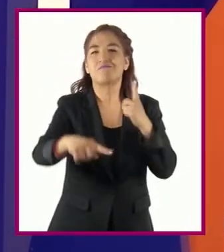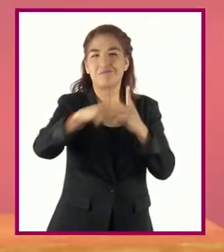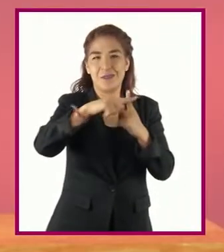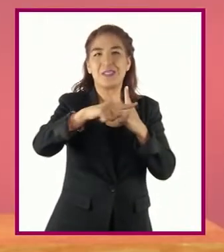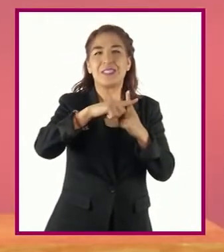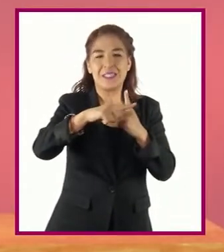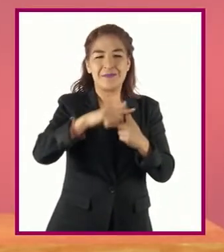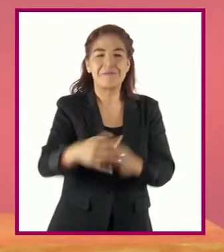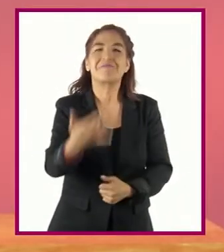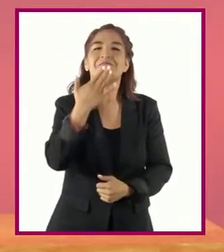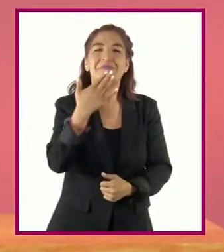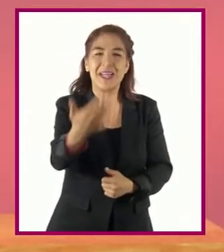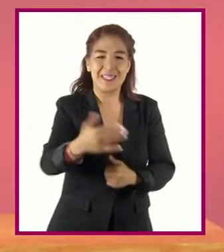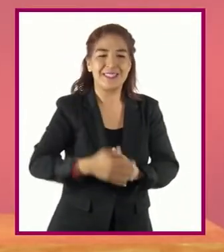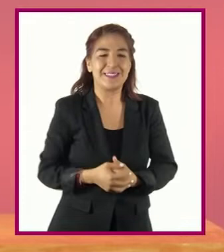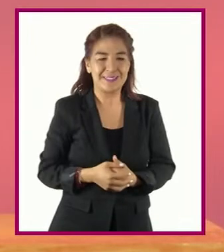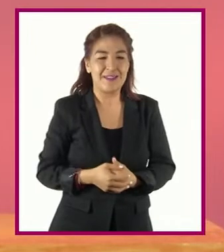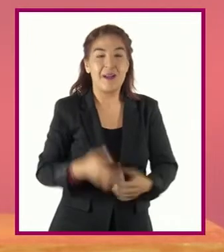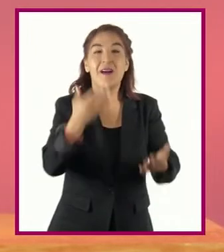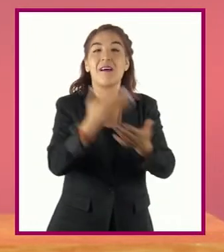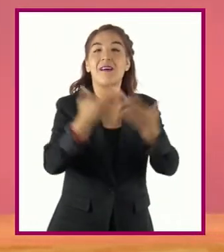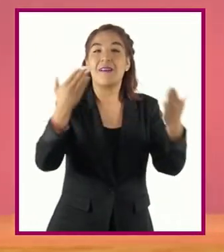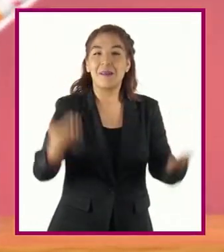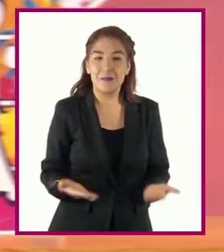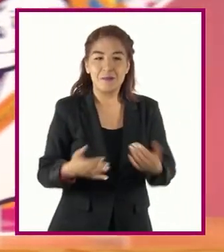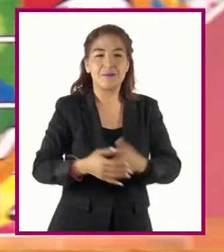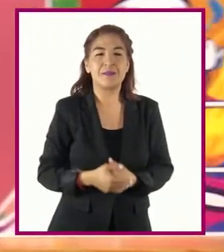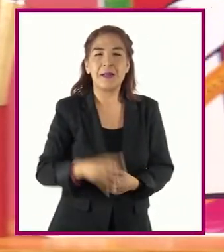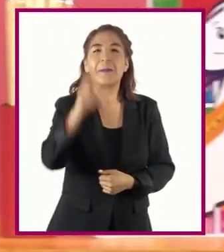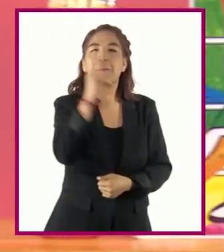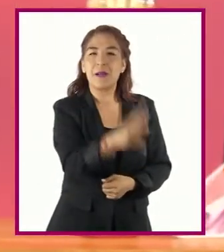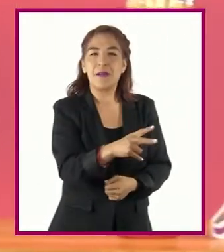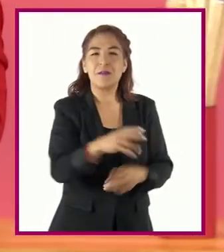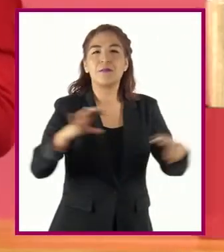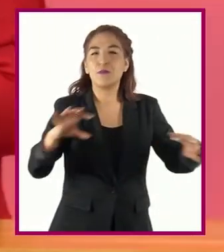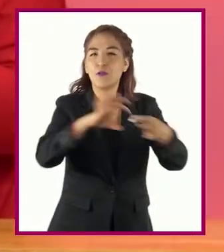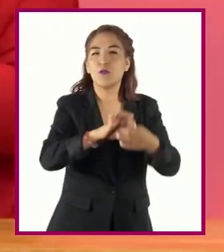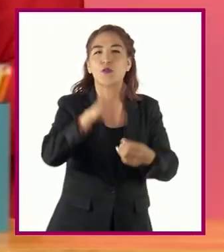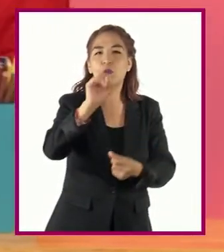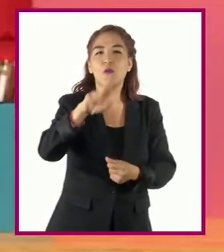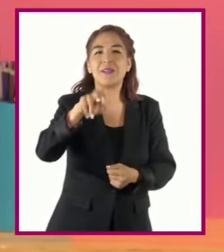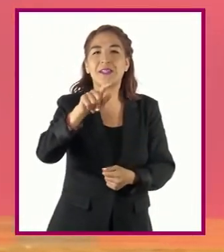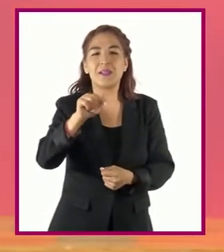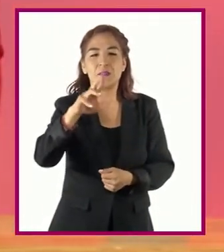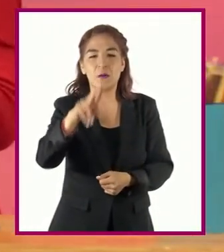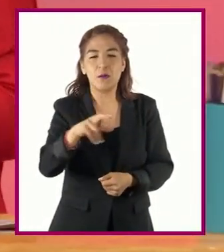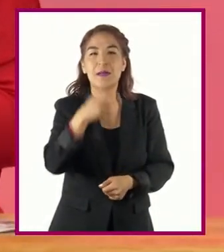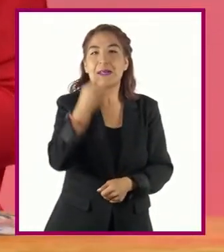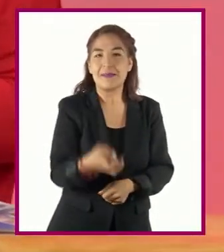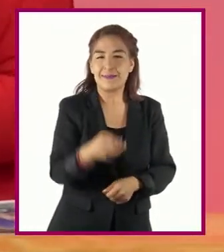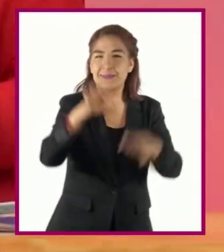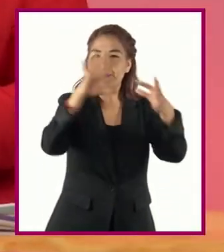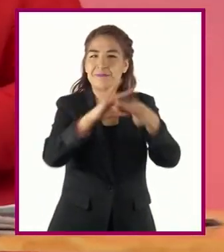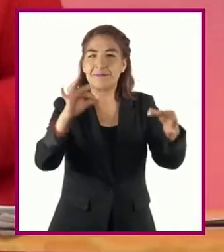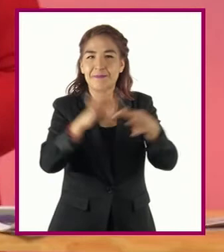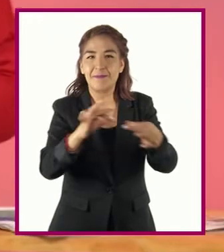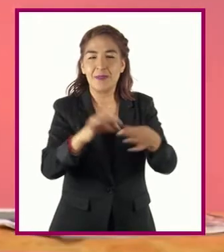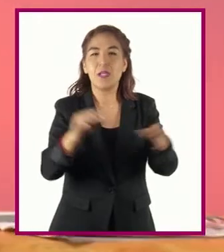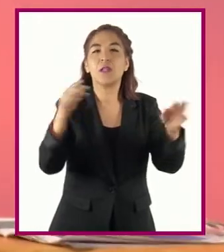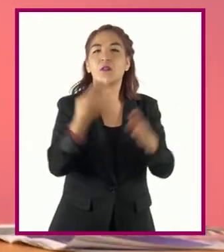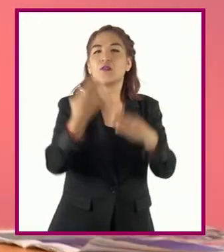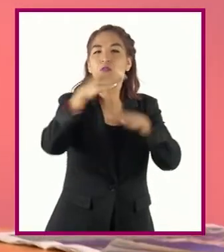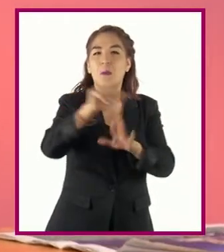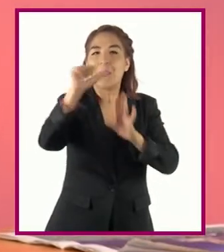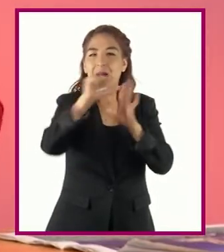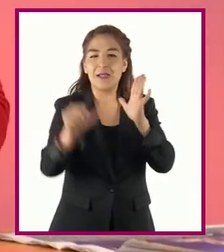positivo. Muy bien. Ahora es momento de que veamos los conectores aplicados en otro fragmento de un